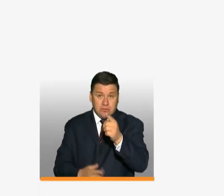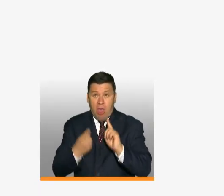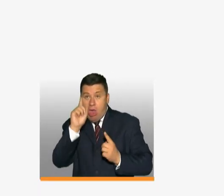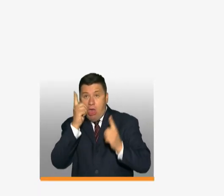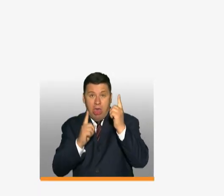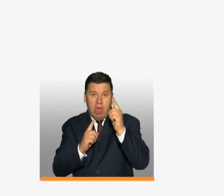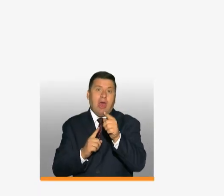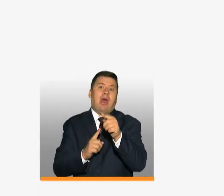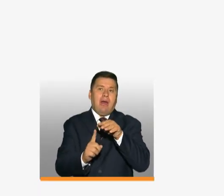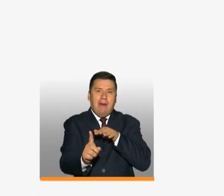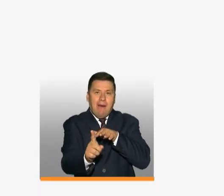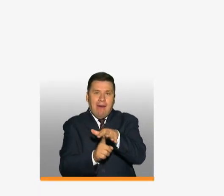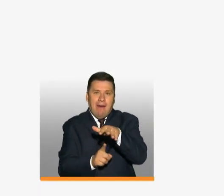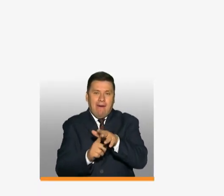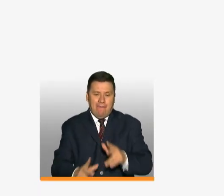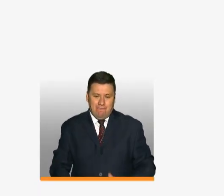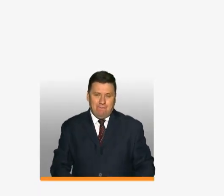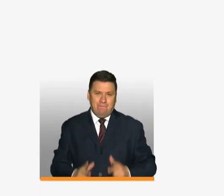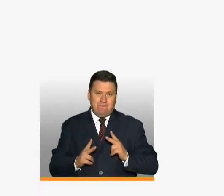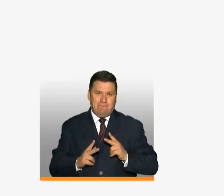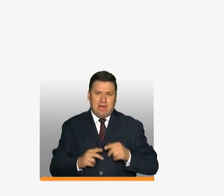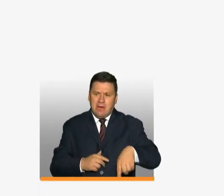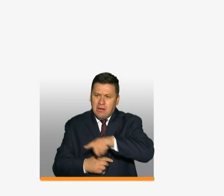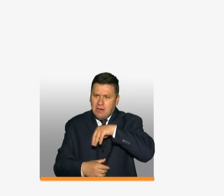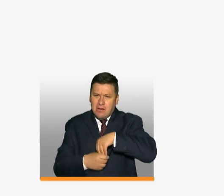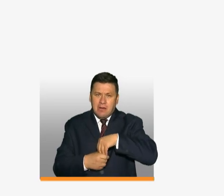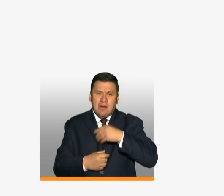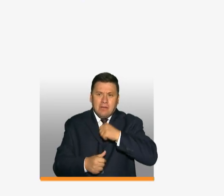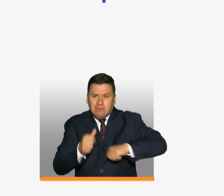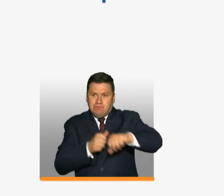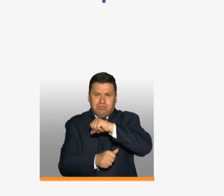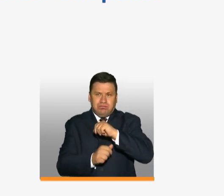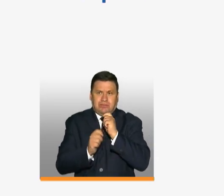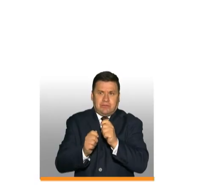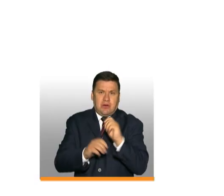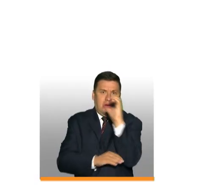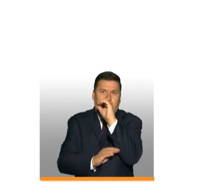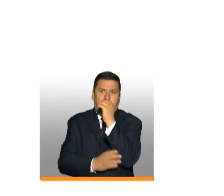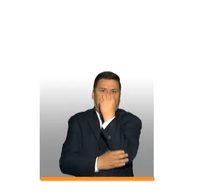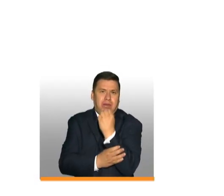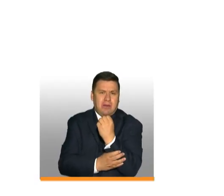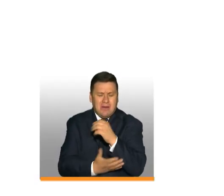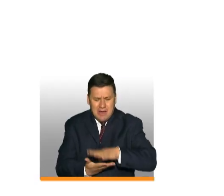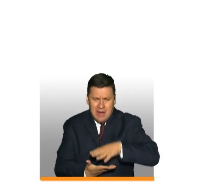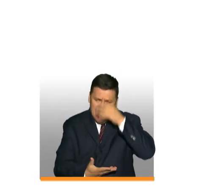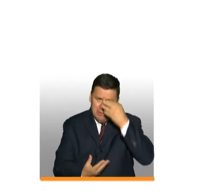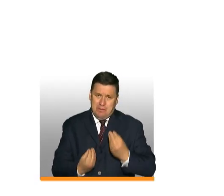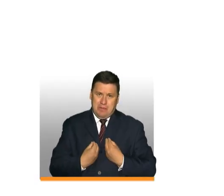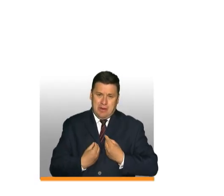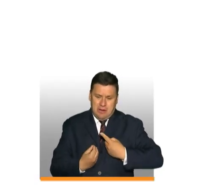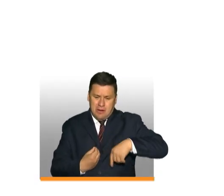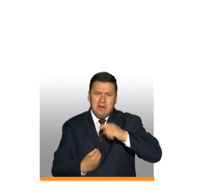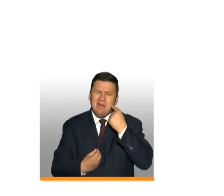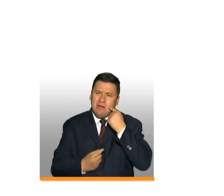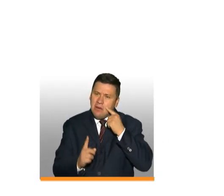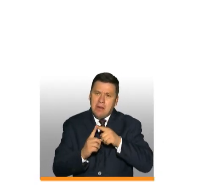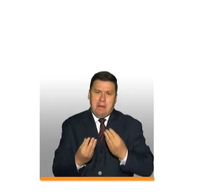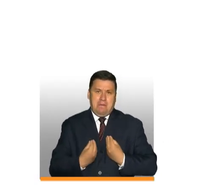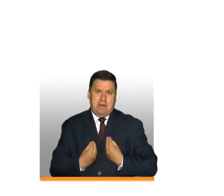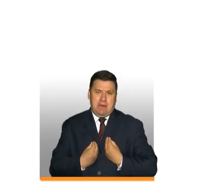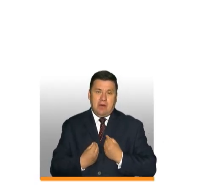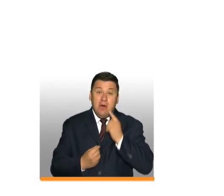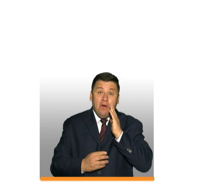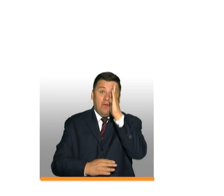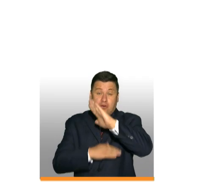excusas siguen poniendo en riesgo tu vida, tu bienestar y la reactivación de todo un país. Aprendamos a convivir para poder vivir.